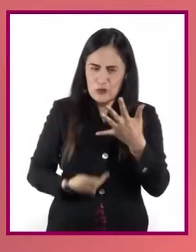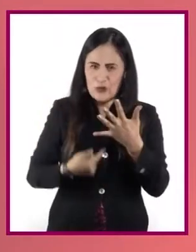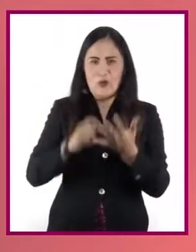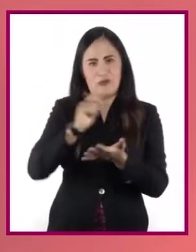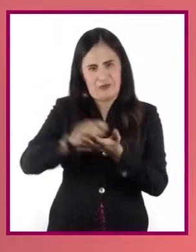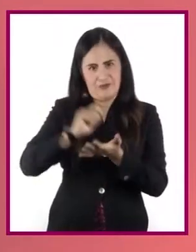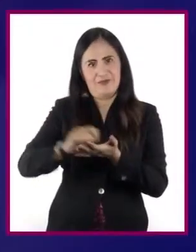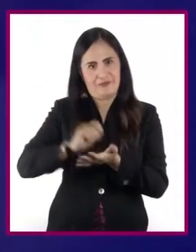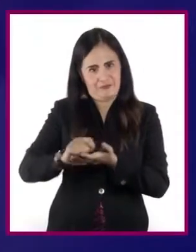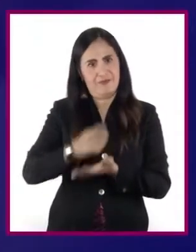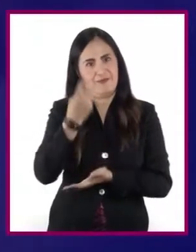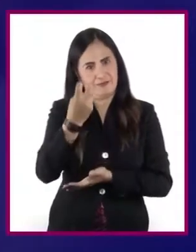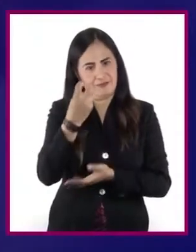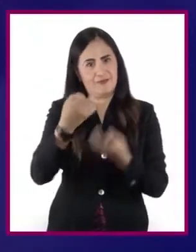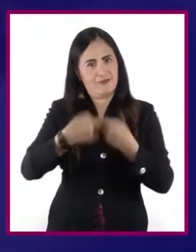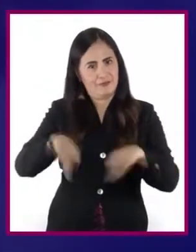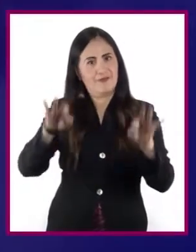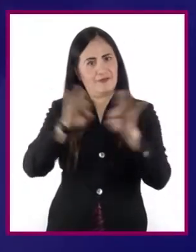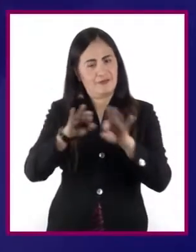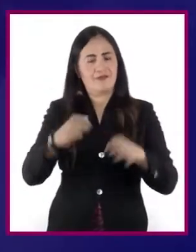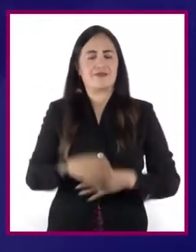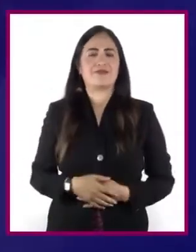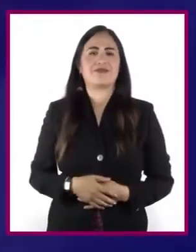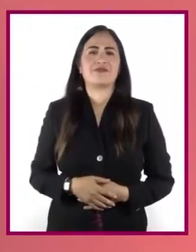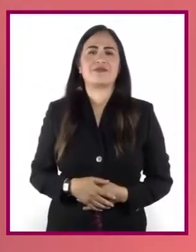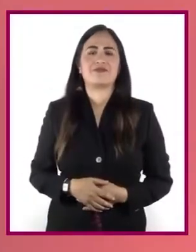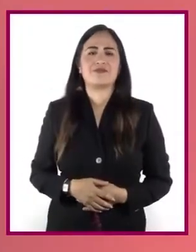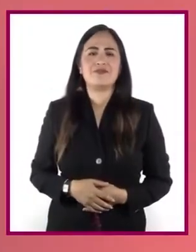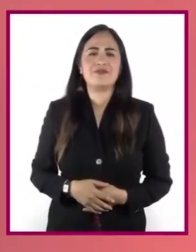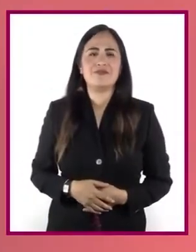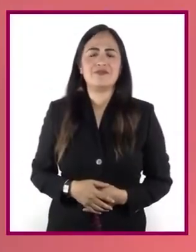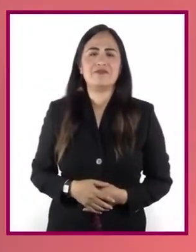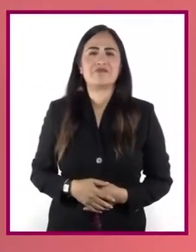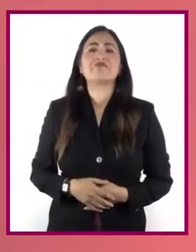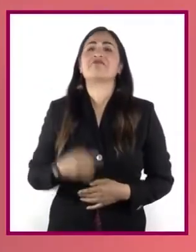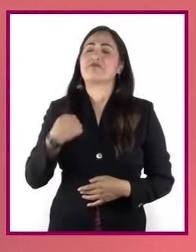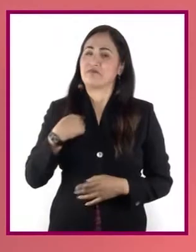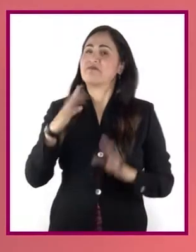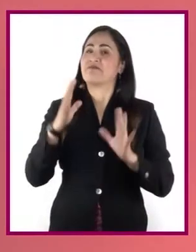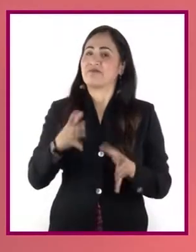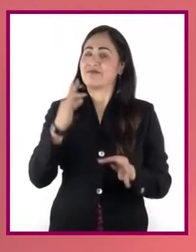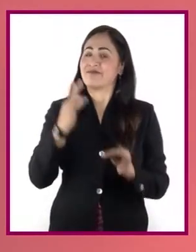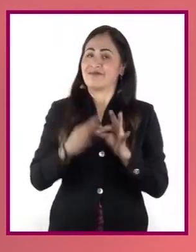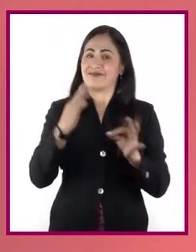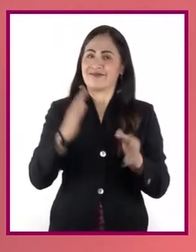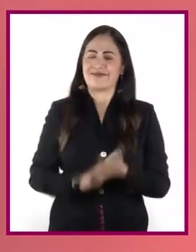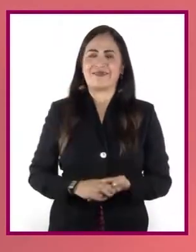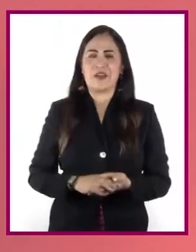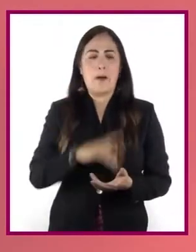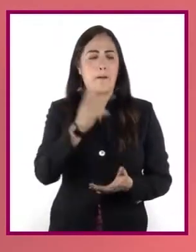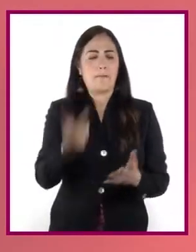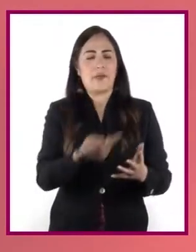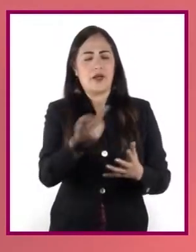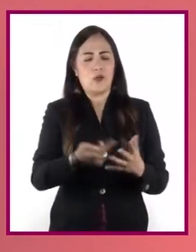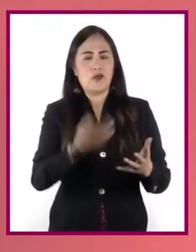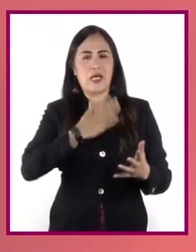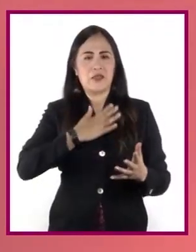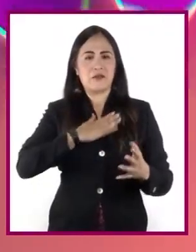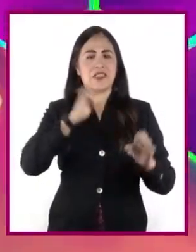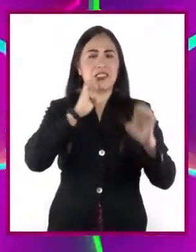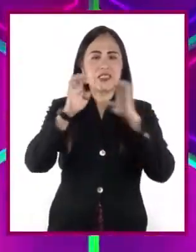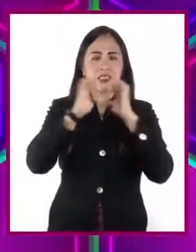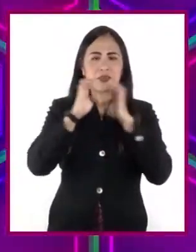de compartir el profesor. Entonces, ya estoy listo para empezar a transcribir las preguntas de mi